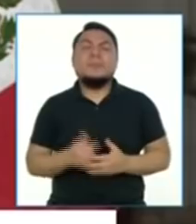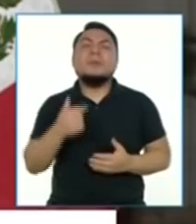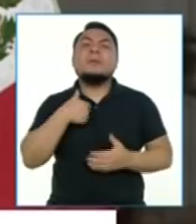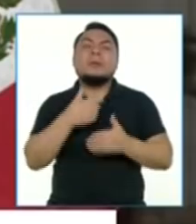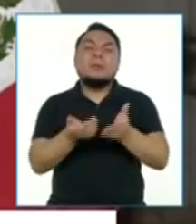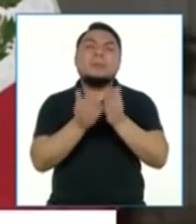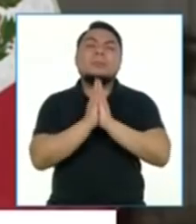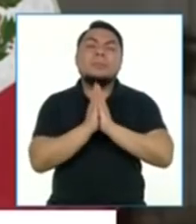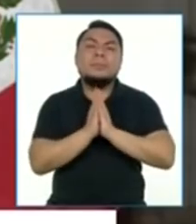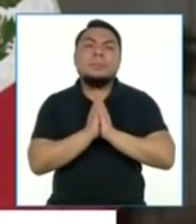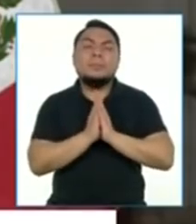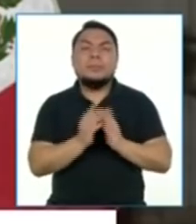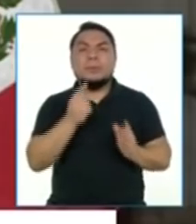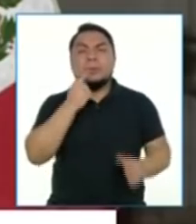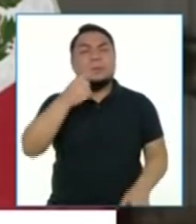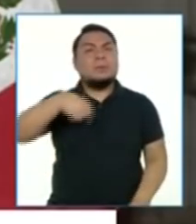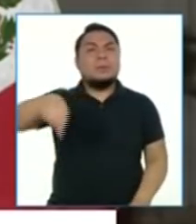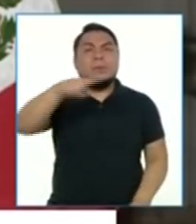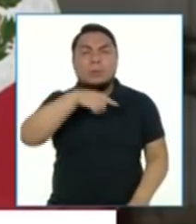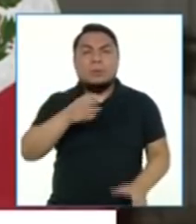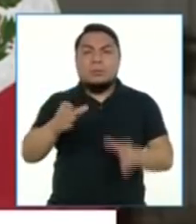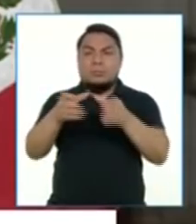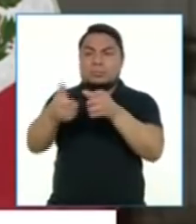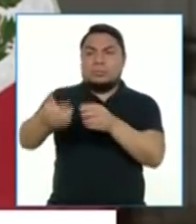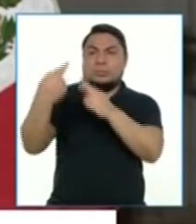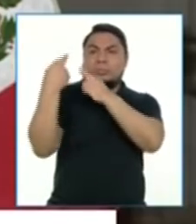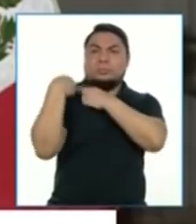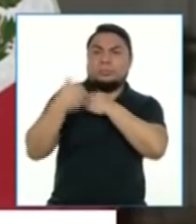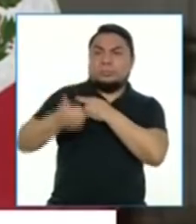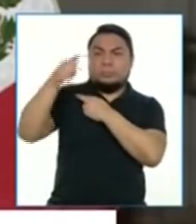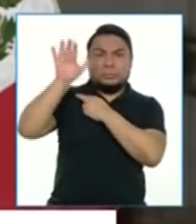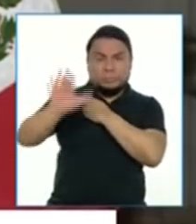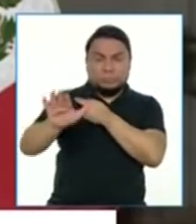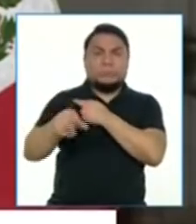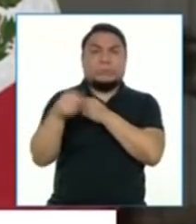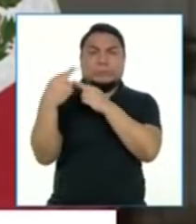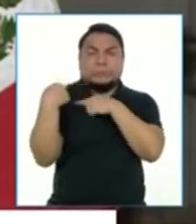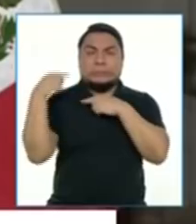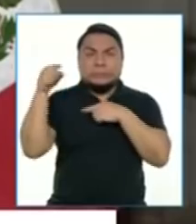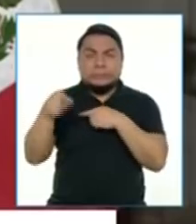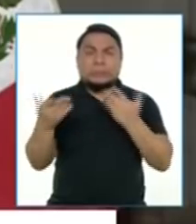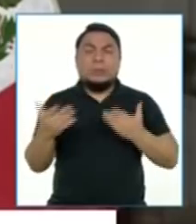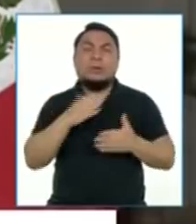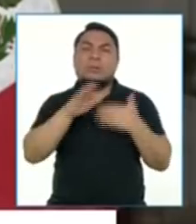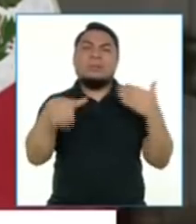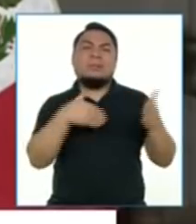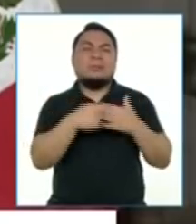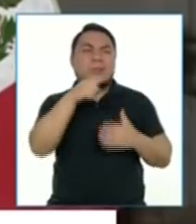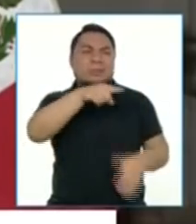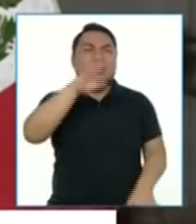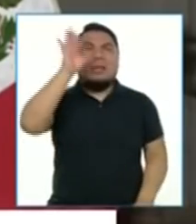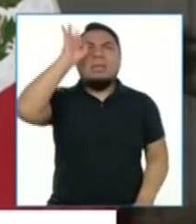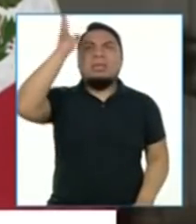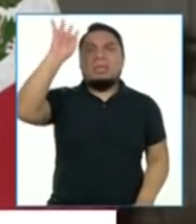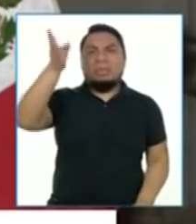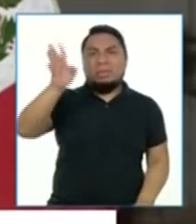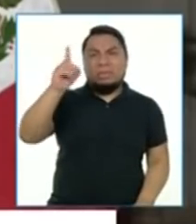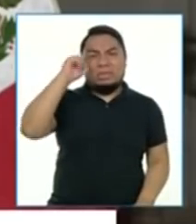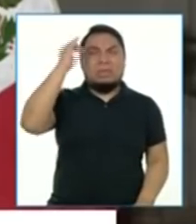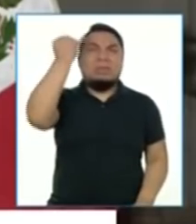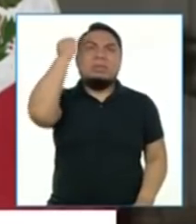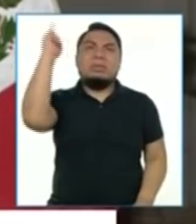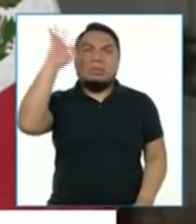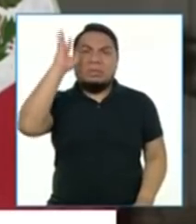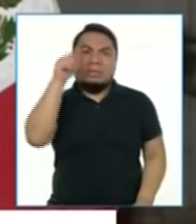allá del debate que se está teniendo entonces hay dos primeras reflexiones y la segunda el eje político